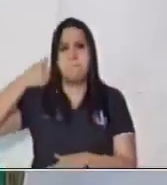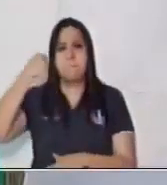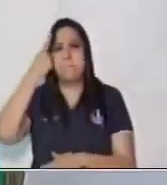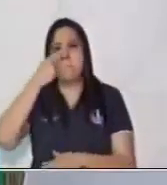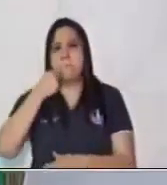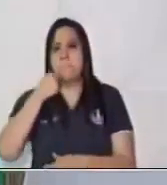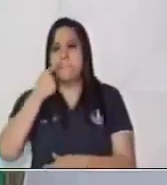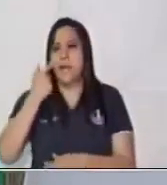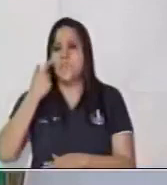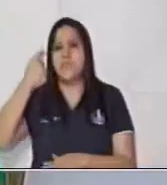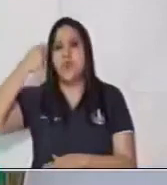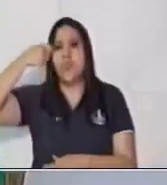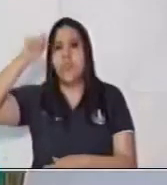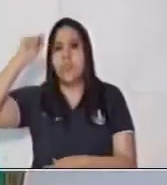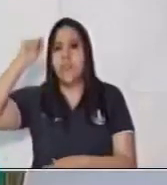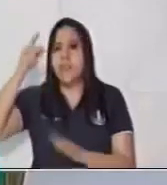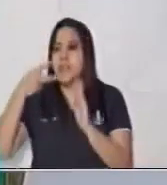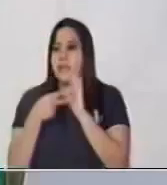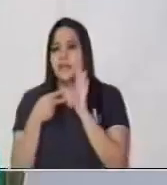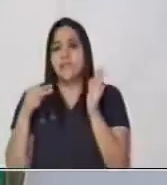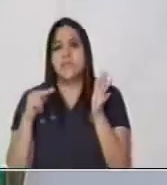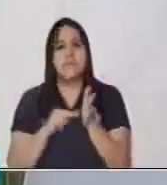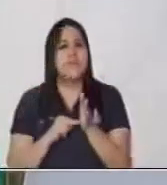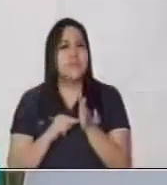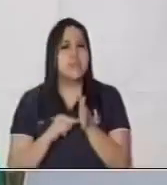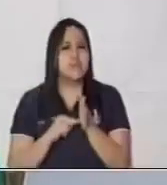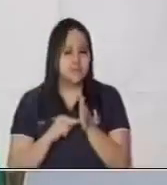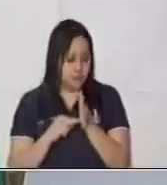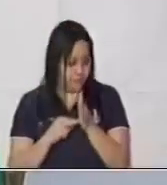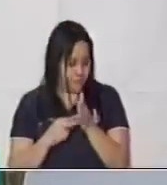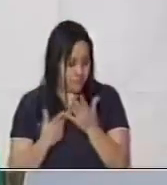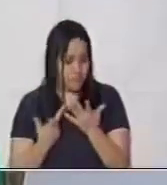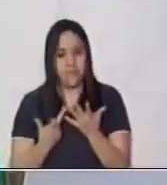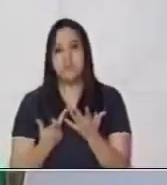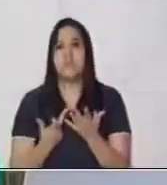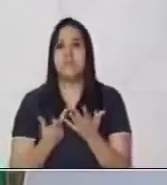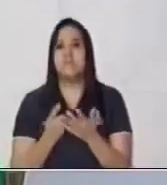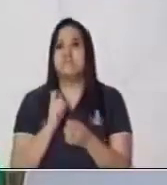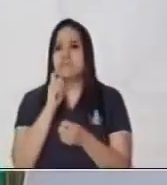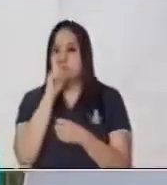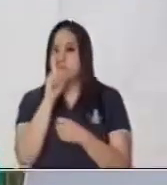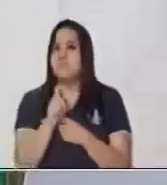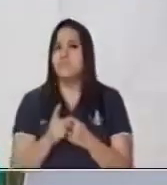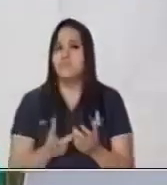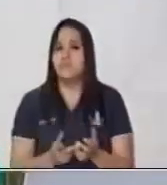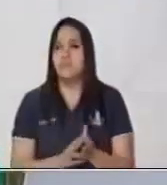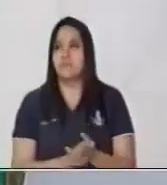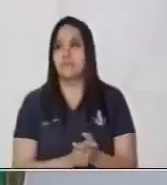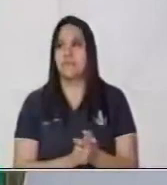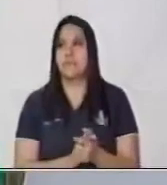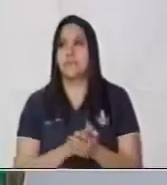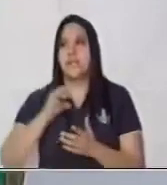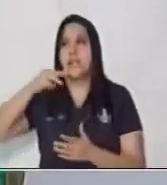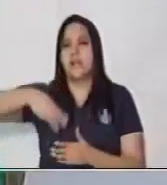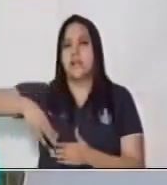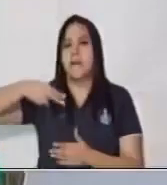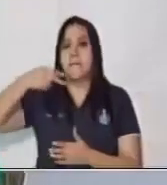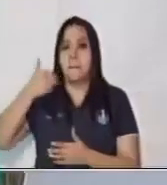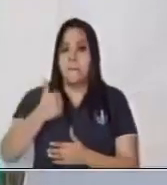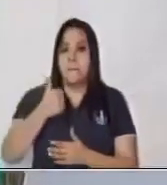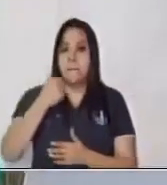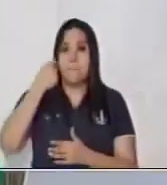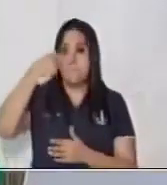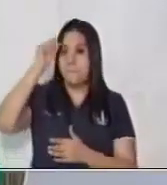casa, ¿sabes qué es más con tilde? Una gran pregunta. Más con tilde, sí, es